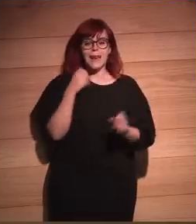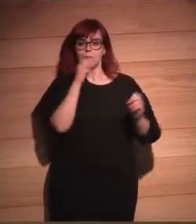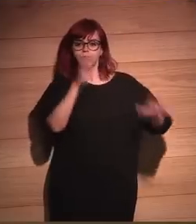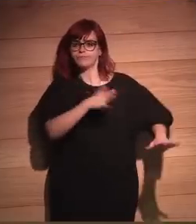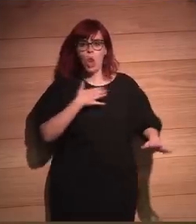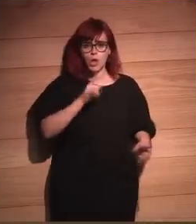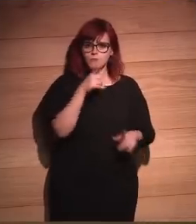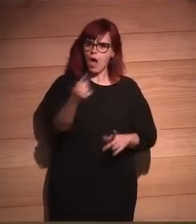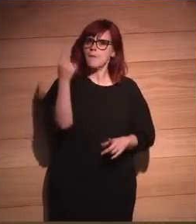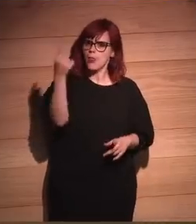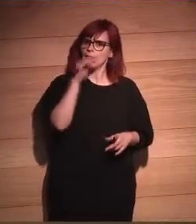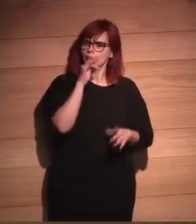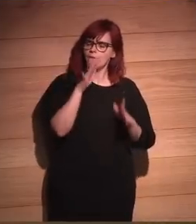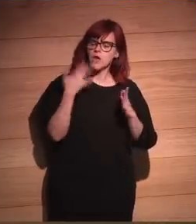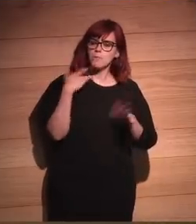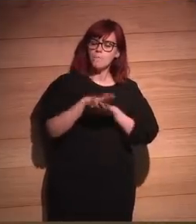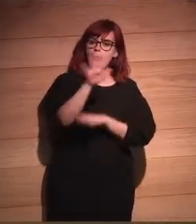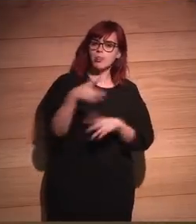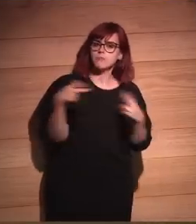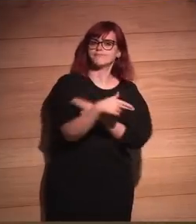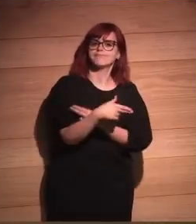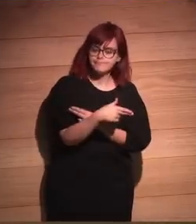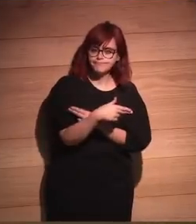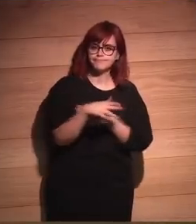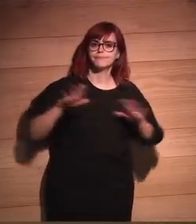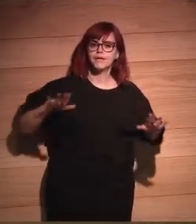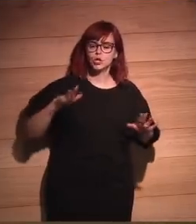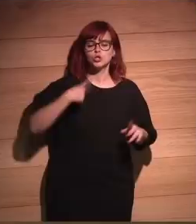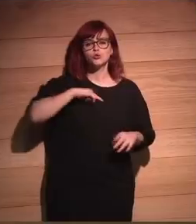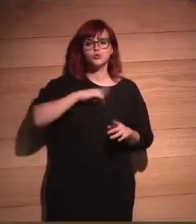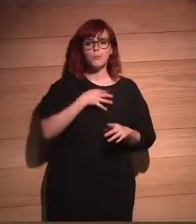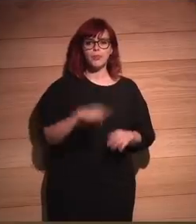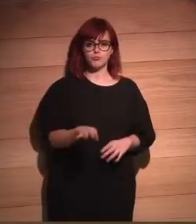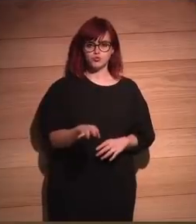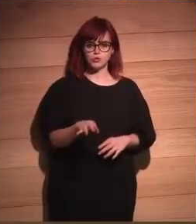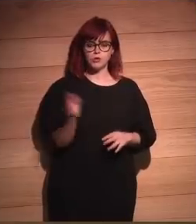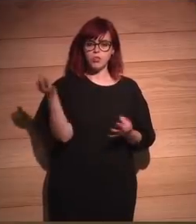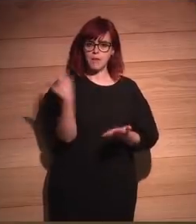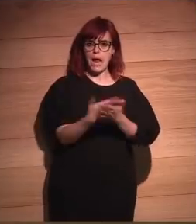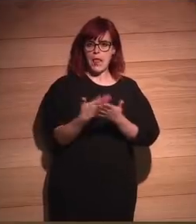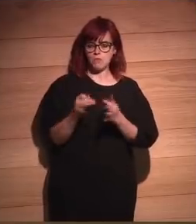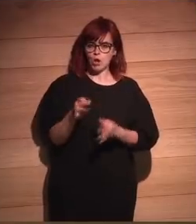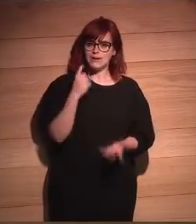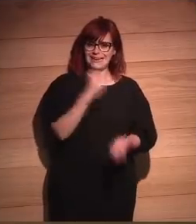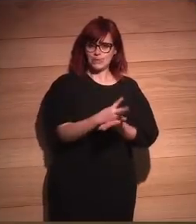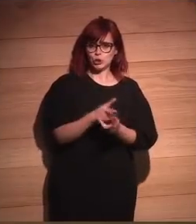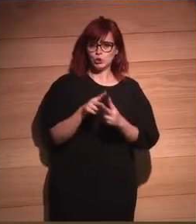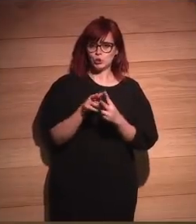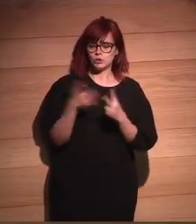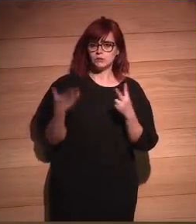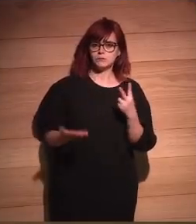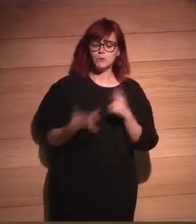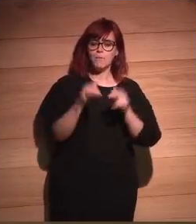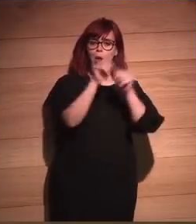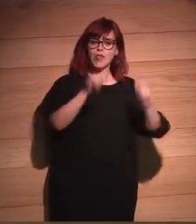estado amenazadas, que siguen estando amenazadas, pero primero tenemos dos grandes desafíos. Primero es